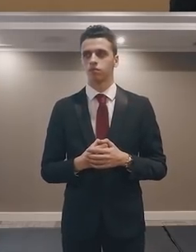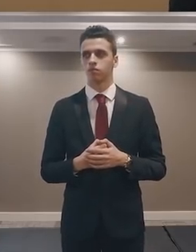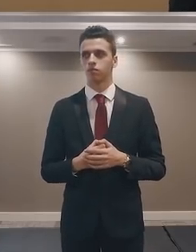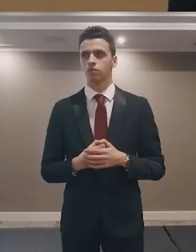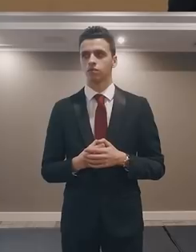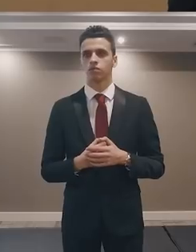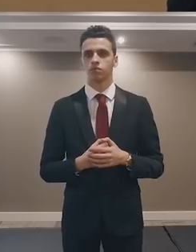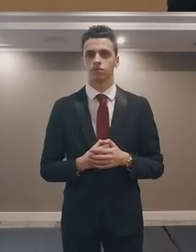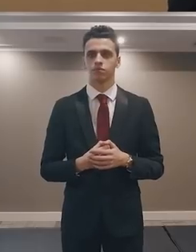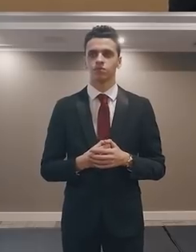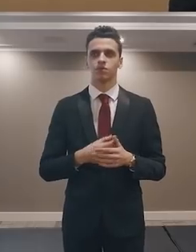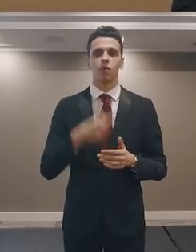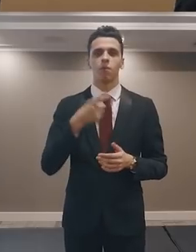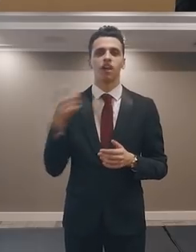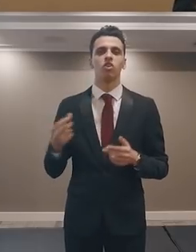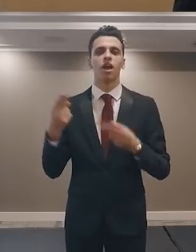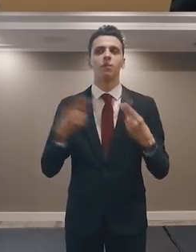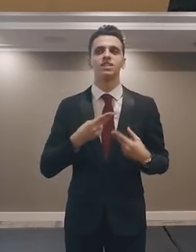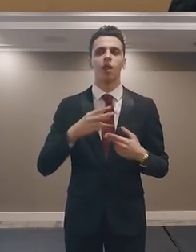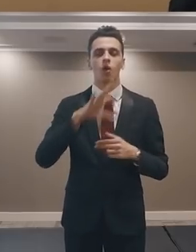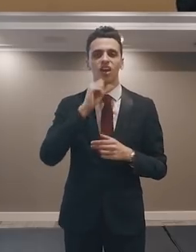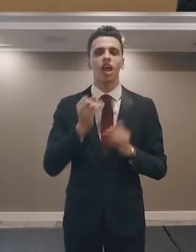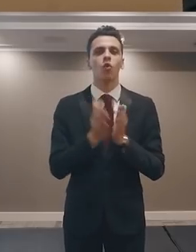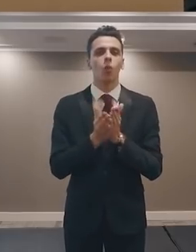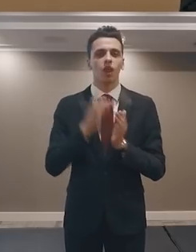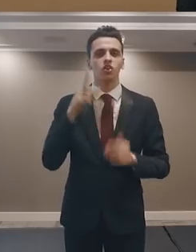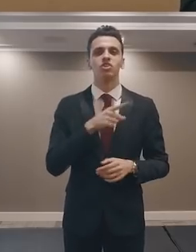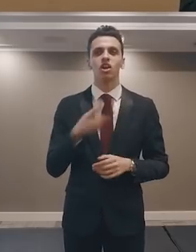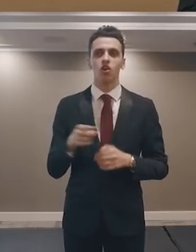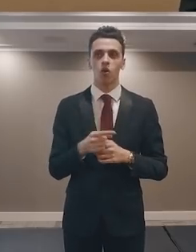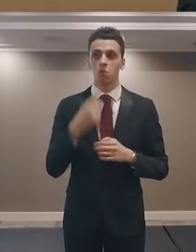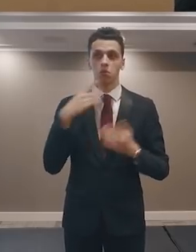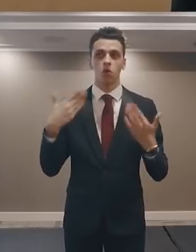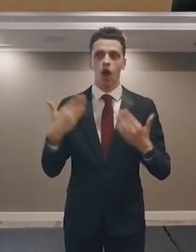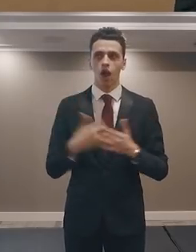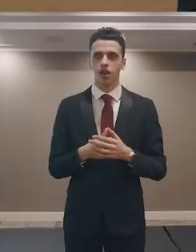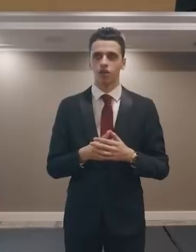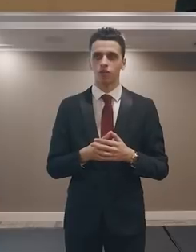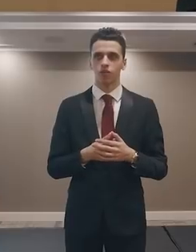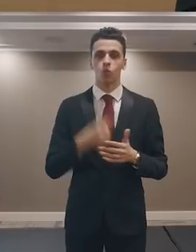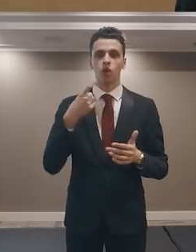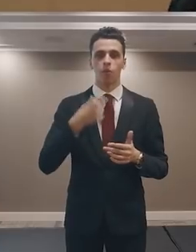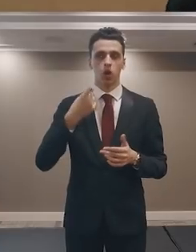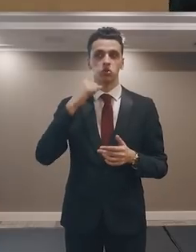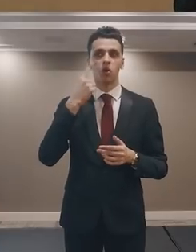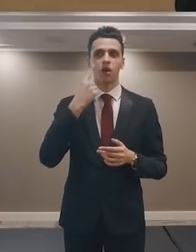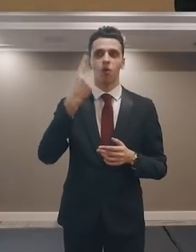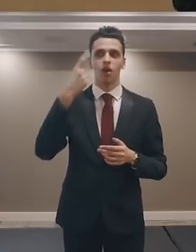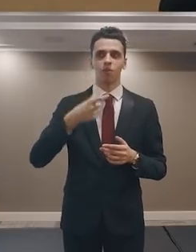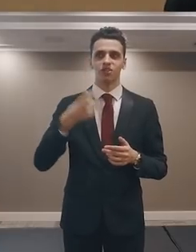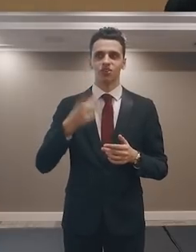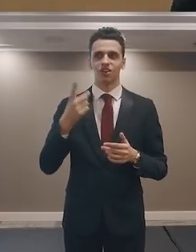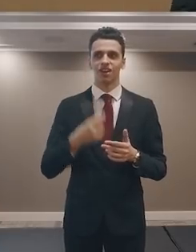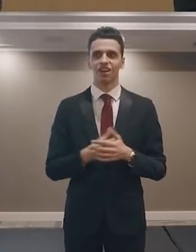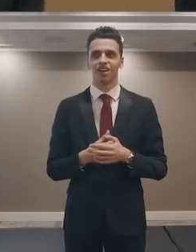no pasa nada lo normal normalmente cuando oímos la palabra crucero o uno como día más ahora tú no estás invitada que te vista